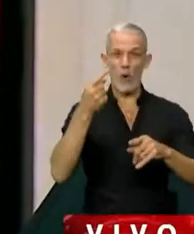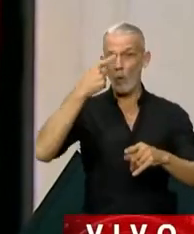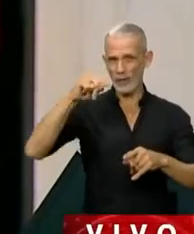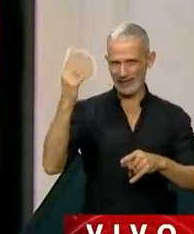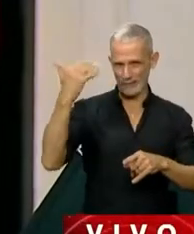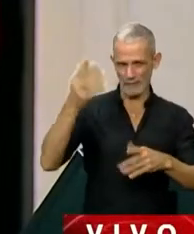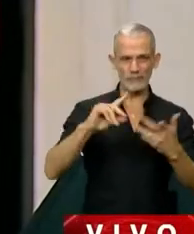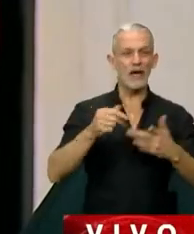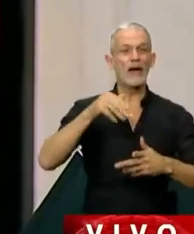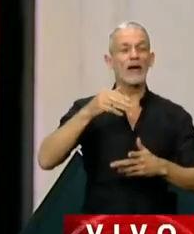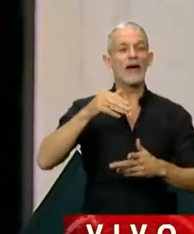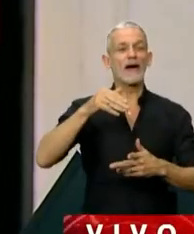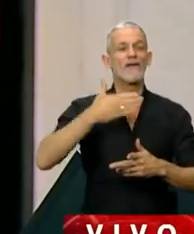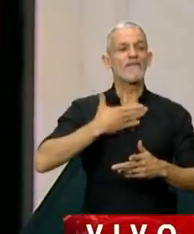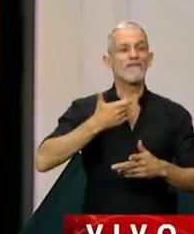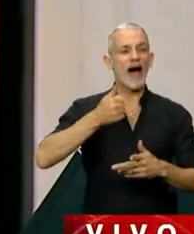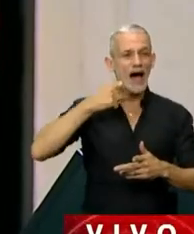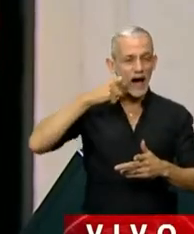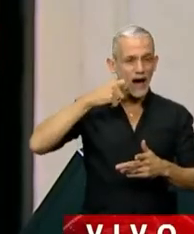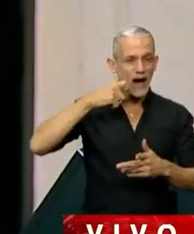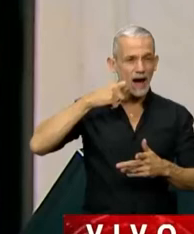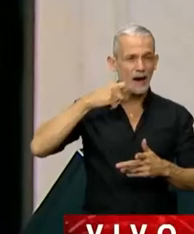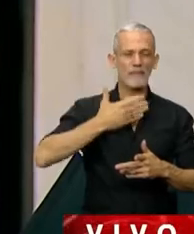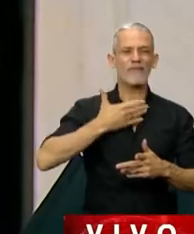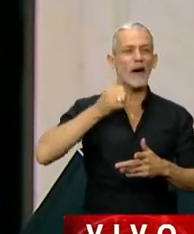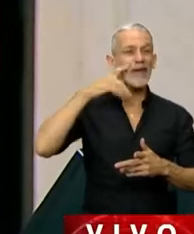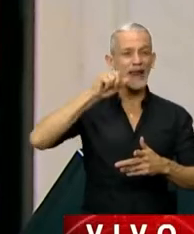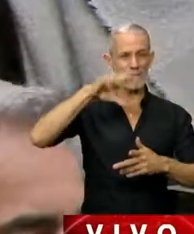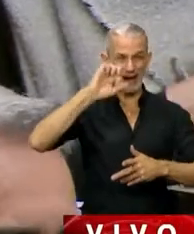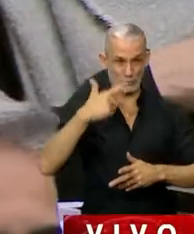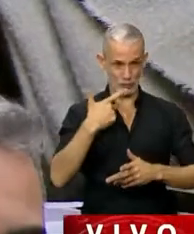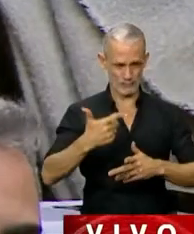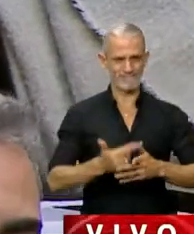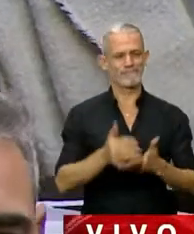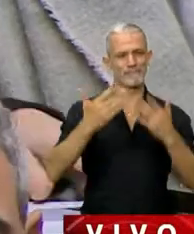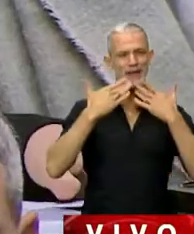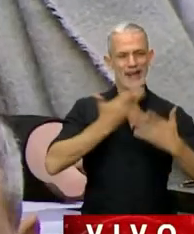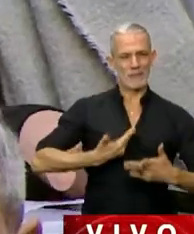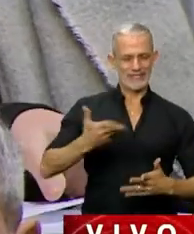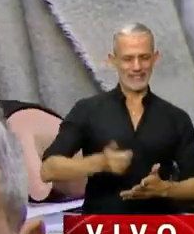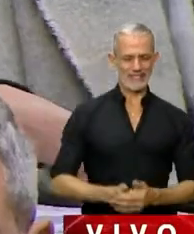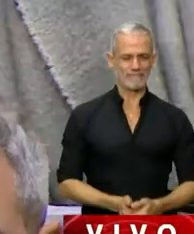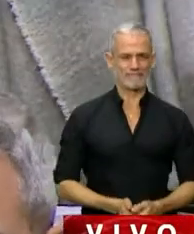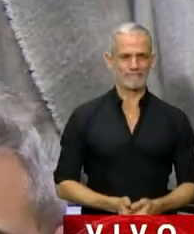Marcela Fabiana Paso, diputada, tiene la palabra. Gracias, señor presidente.